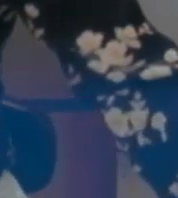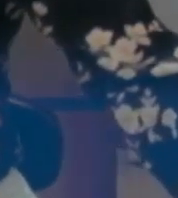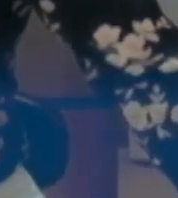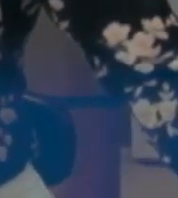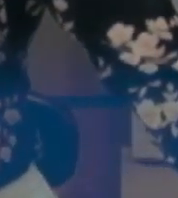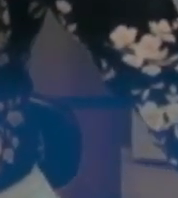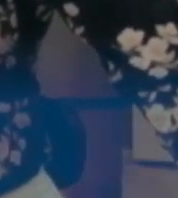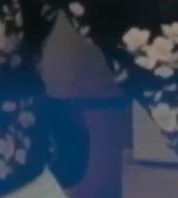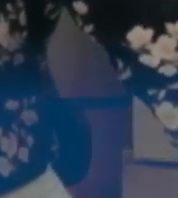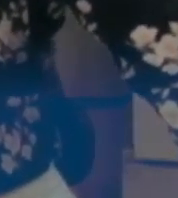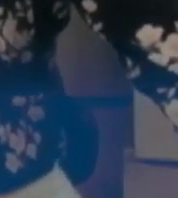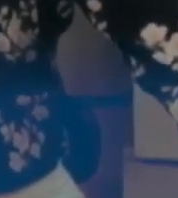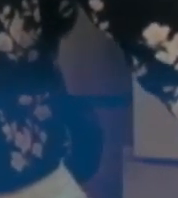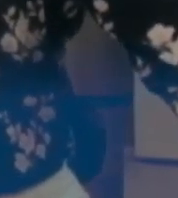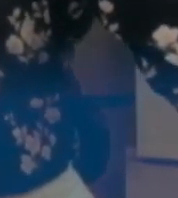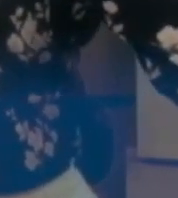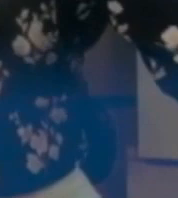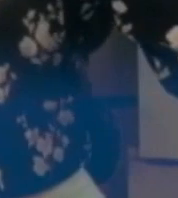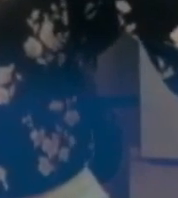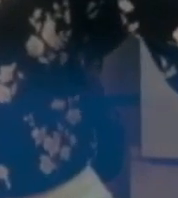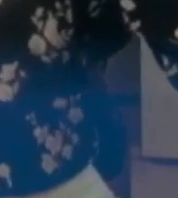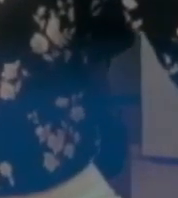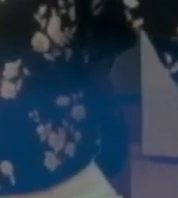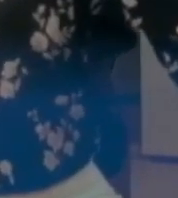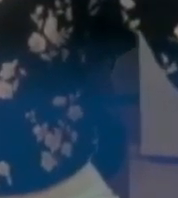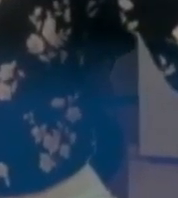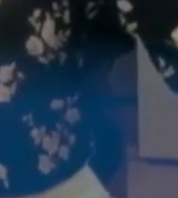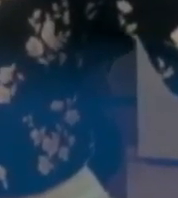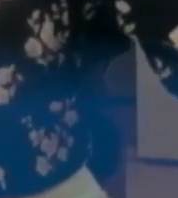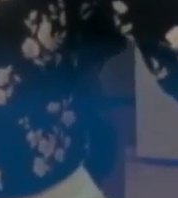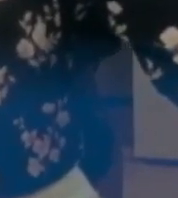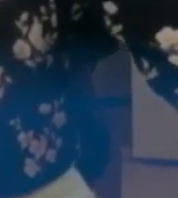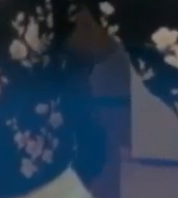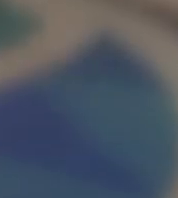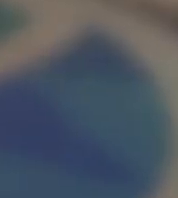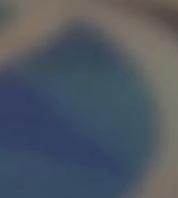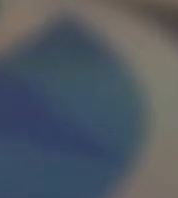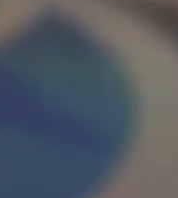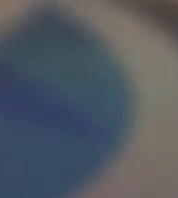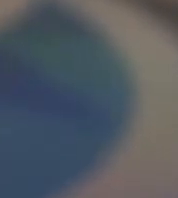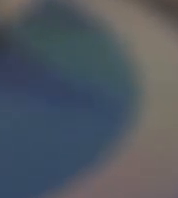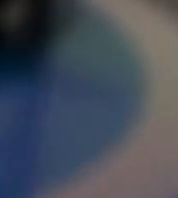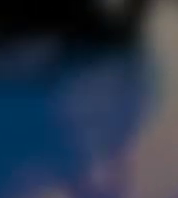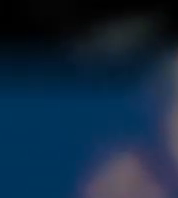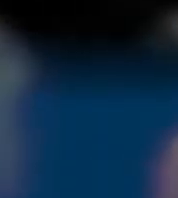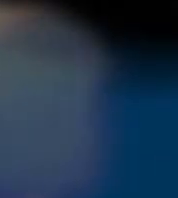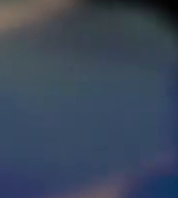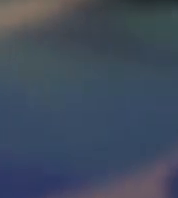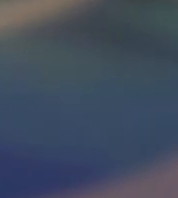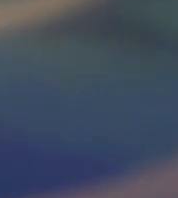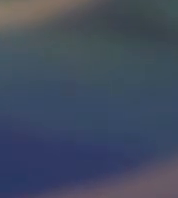Trabajamos para usted. Somos la televisión pública de Costa Rica.